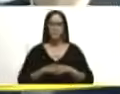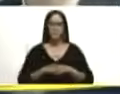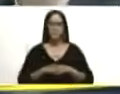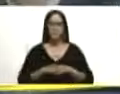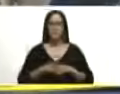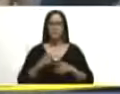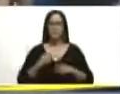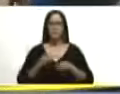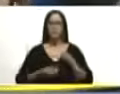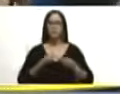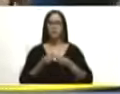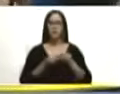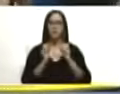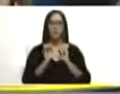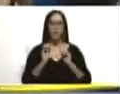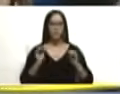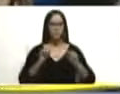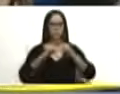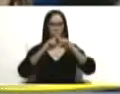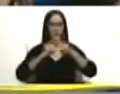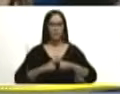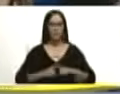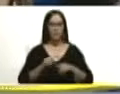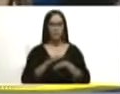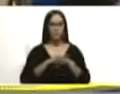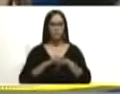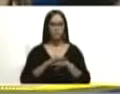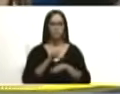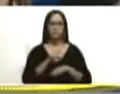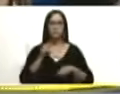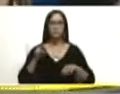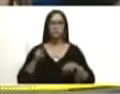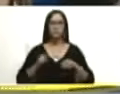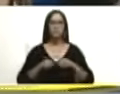unas cuentas, con el perdón y el permiso de ustedes.